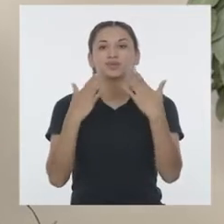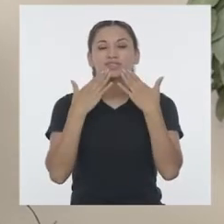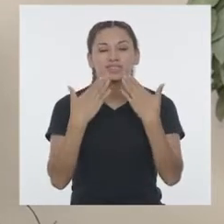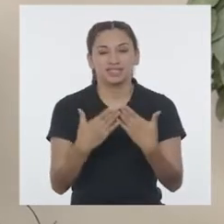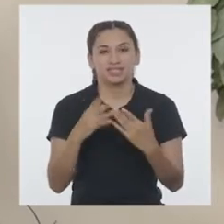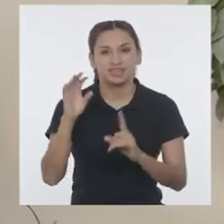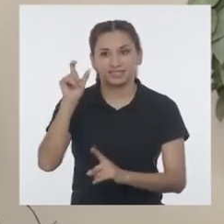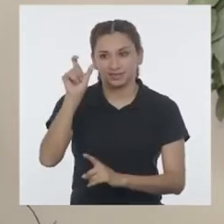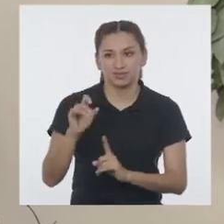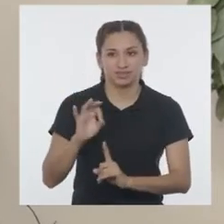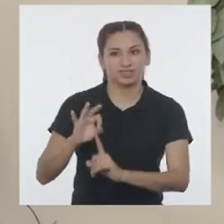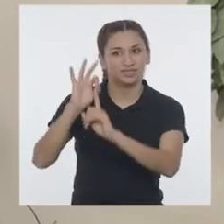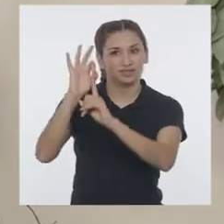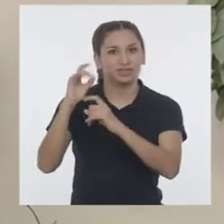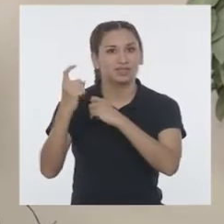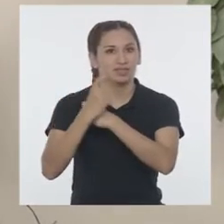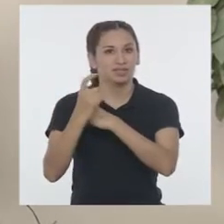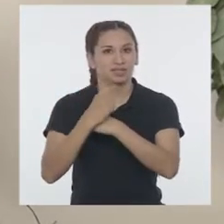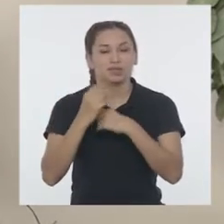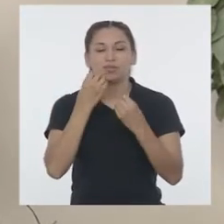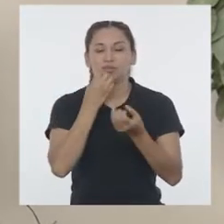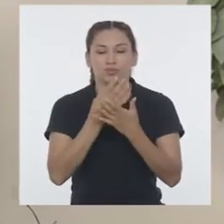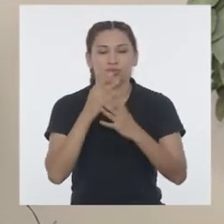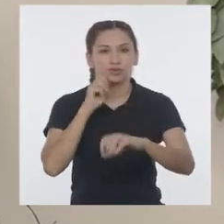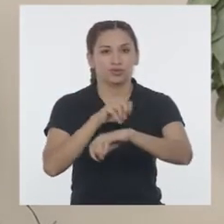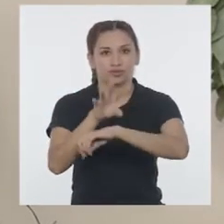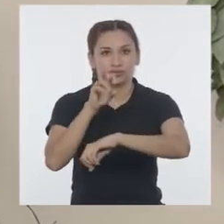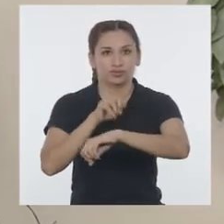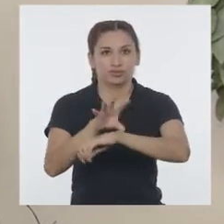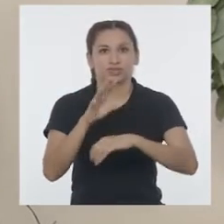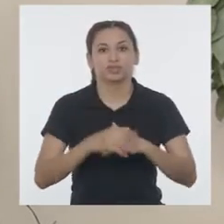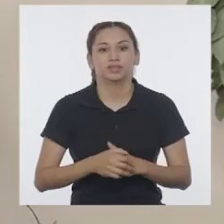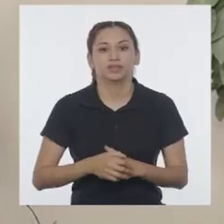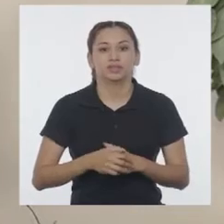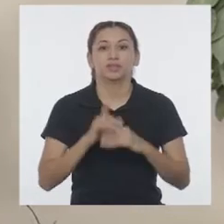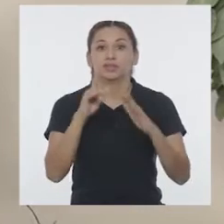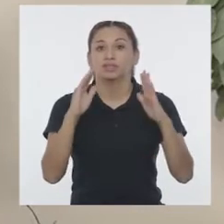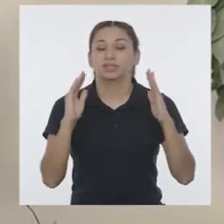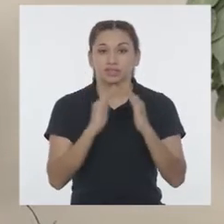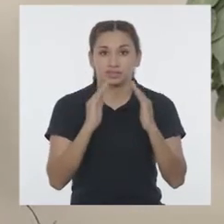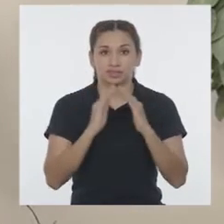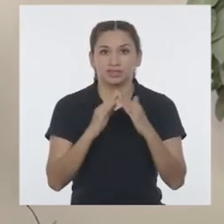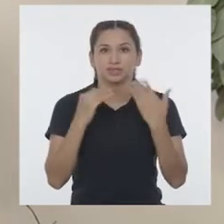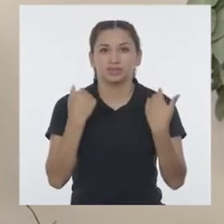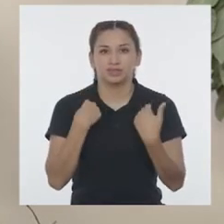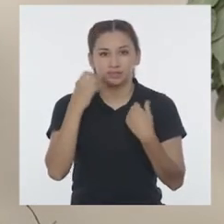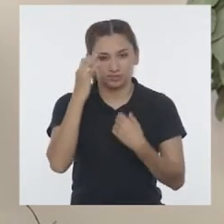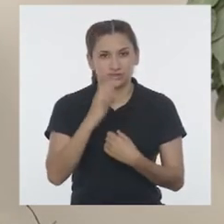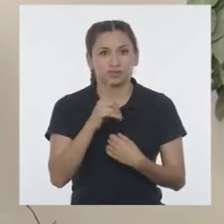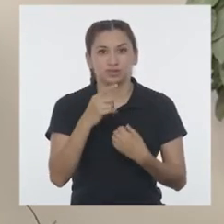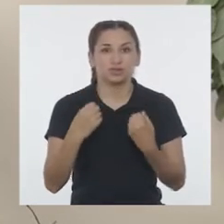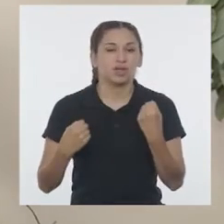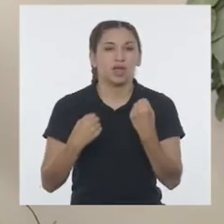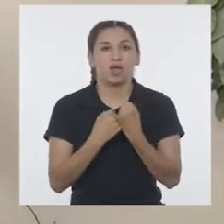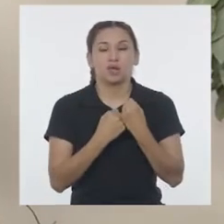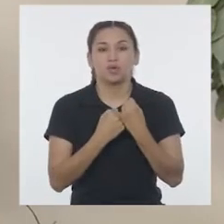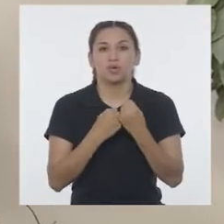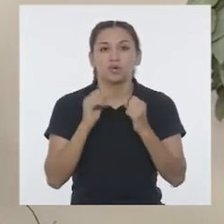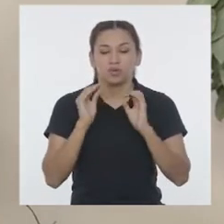Muchas gracias a nuestro especialista por tan buenos consejos. En casa, apuesto por una